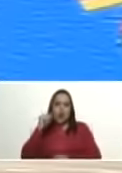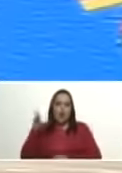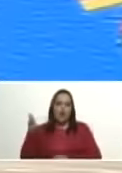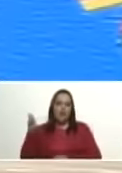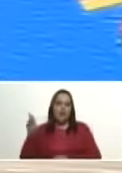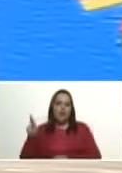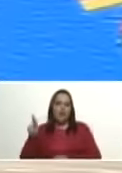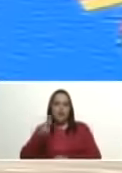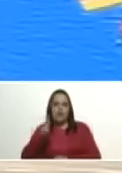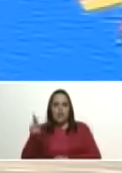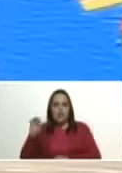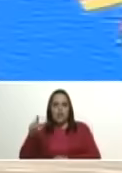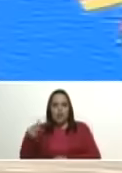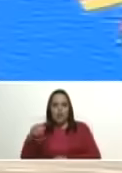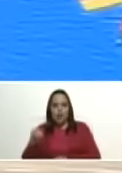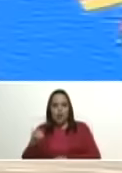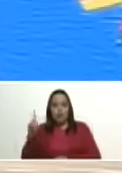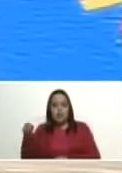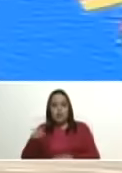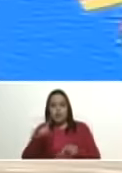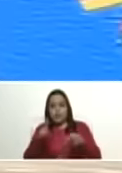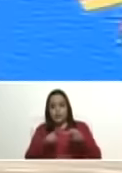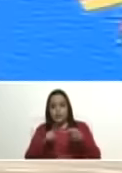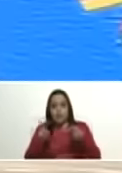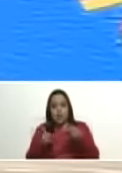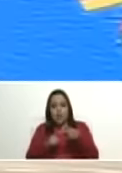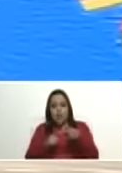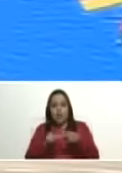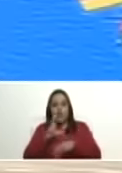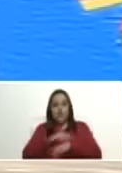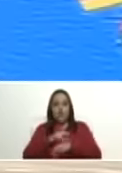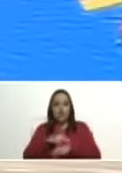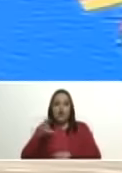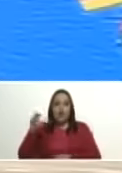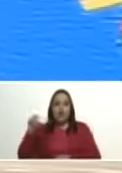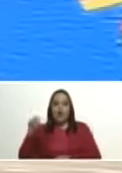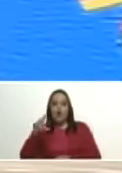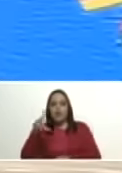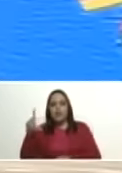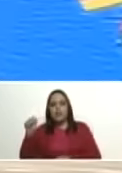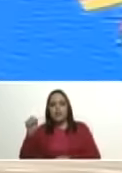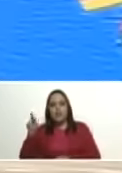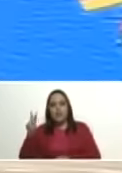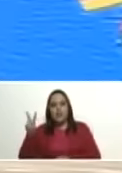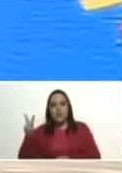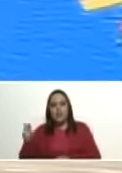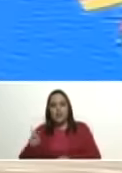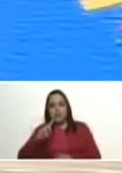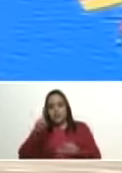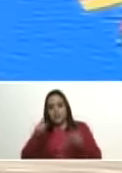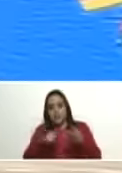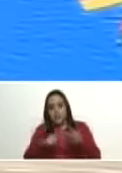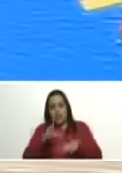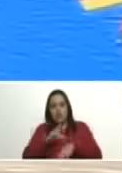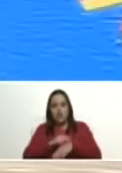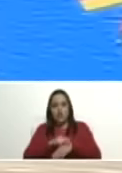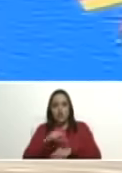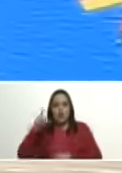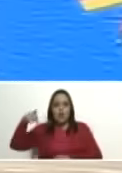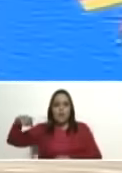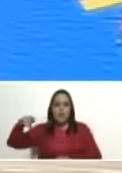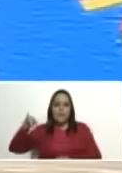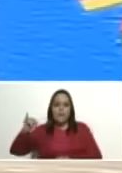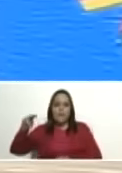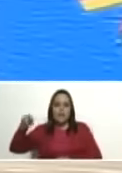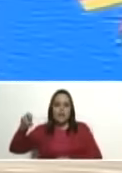a el doctor Jesús Ollarbe, a el doctor Julio César Pinedo, a